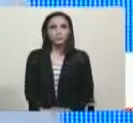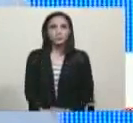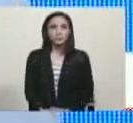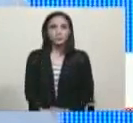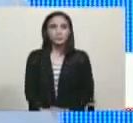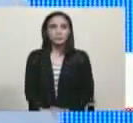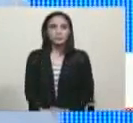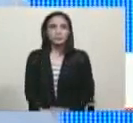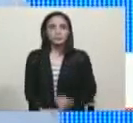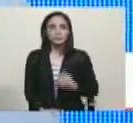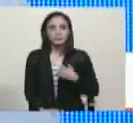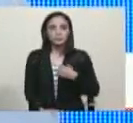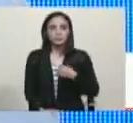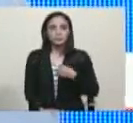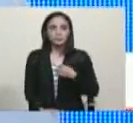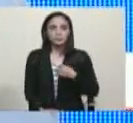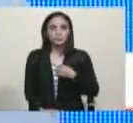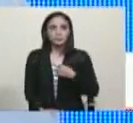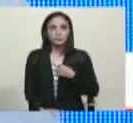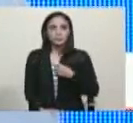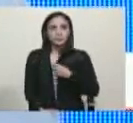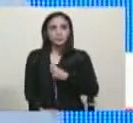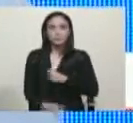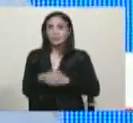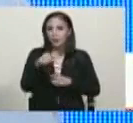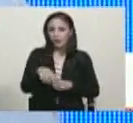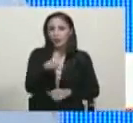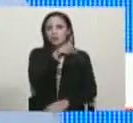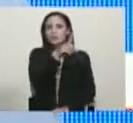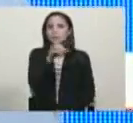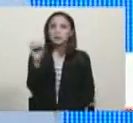Aquí le colocan 100 euros.